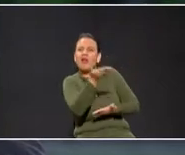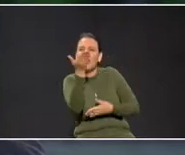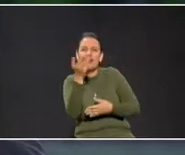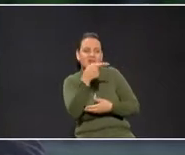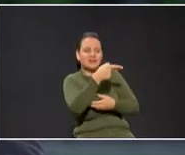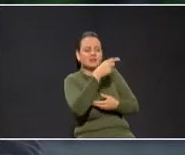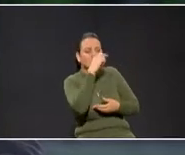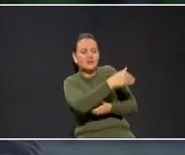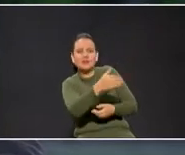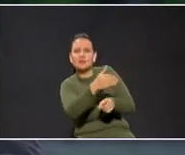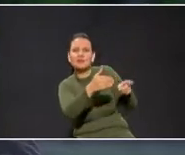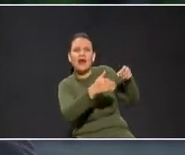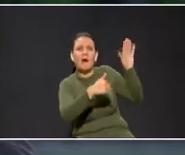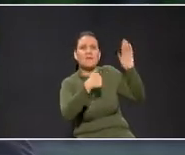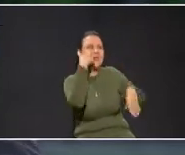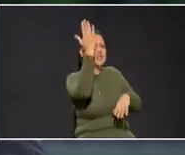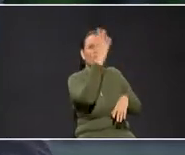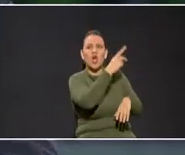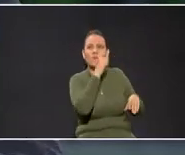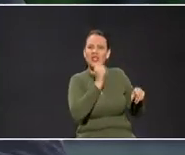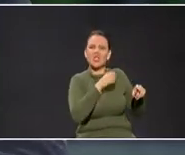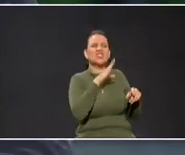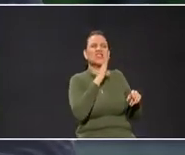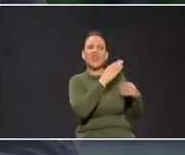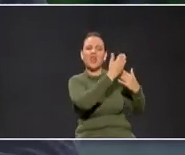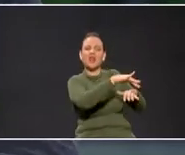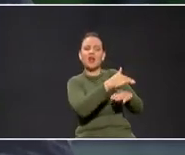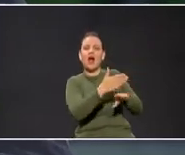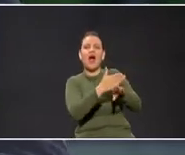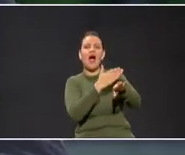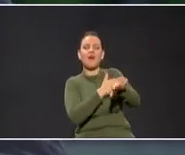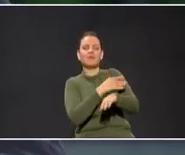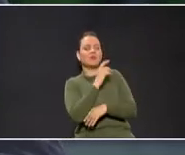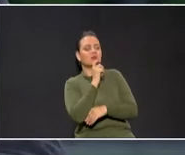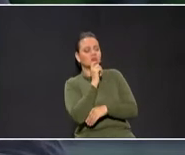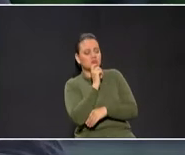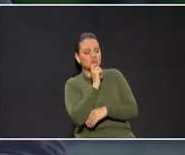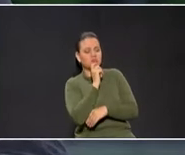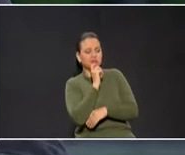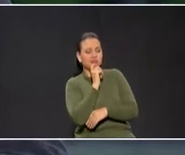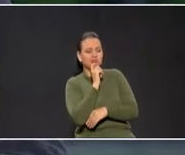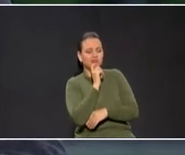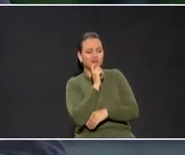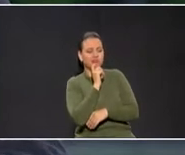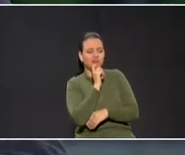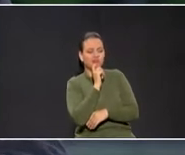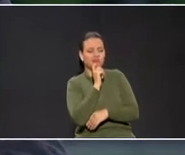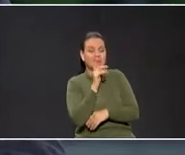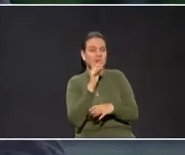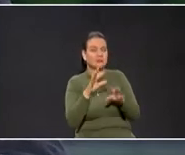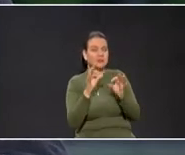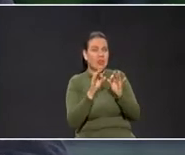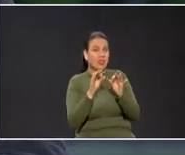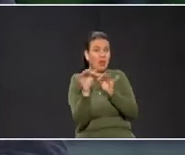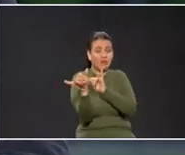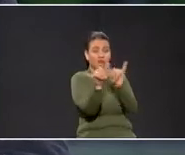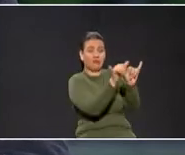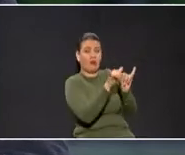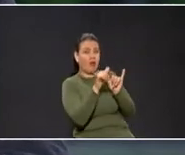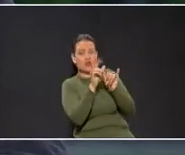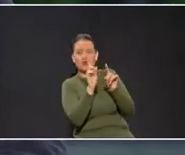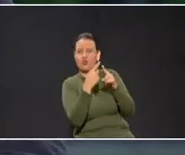los adultos y cuáles son los adultos mayores porque según las características de cada población hay que hacer una intervención específica hay que